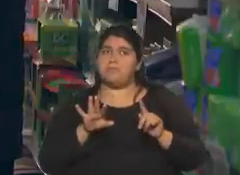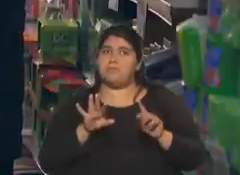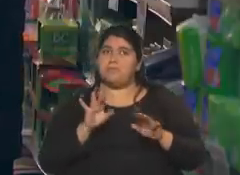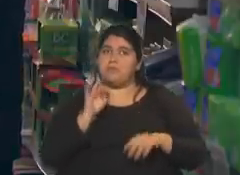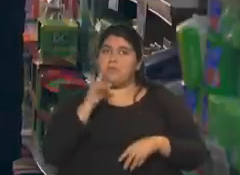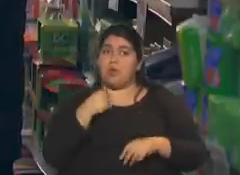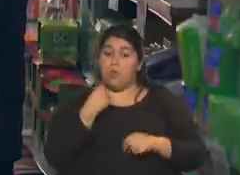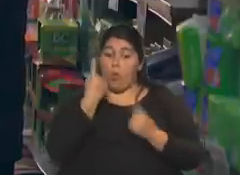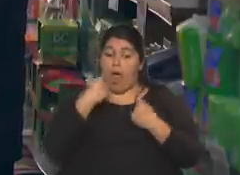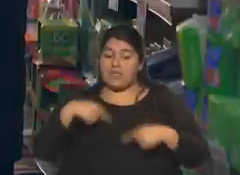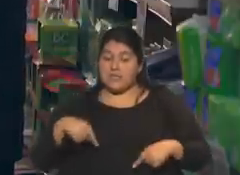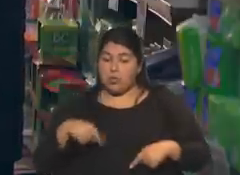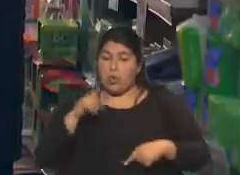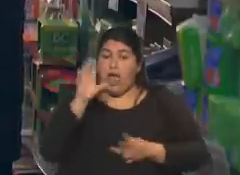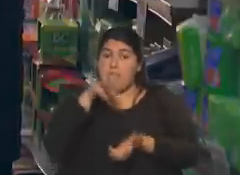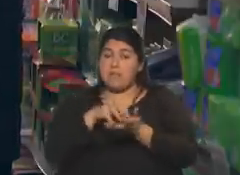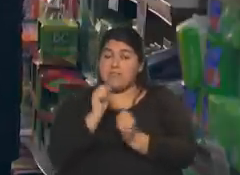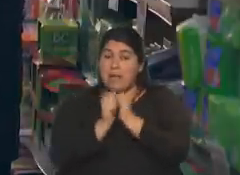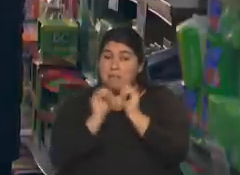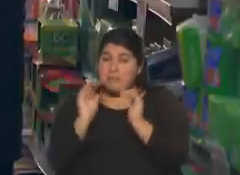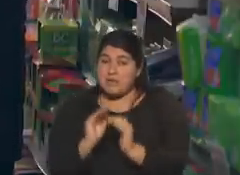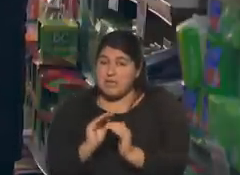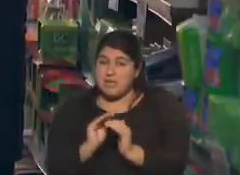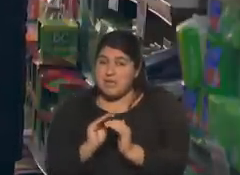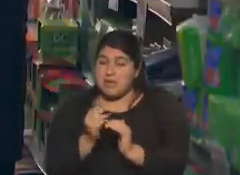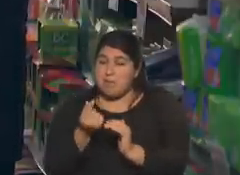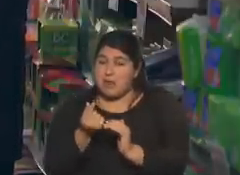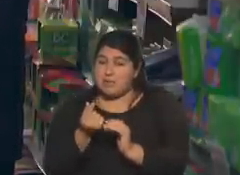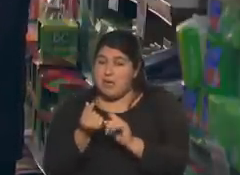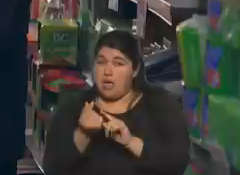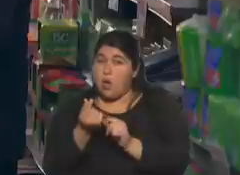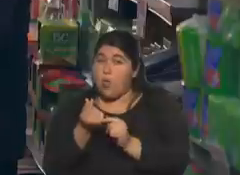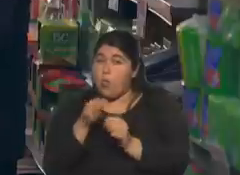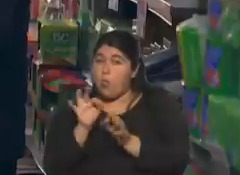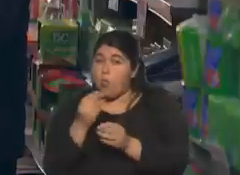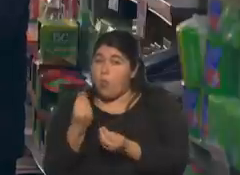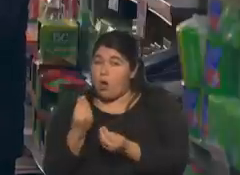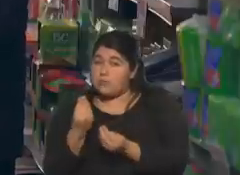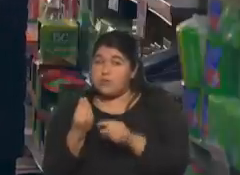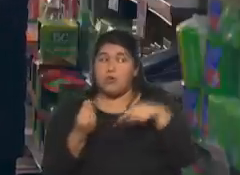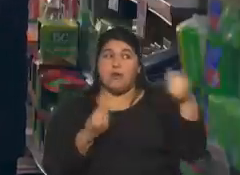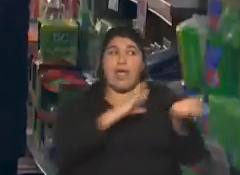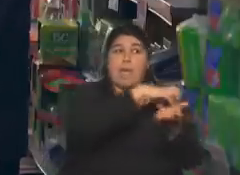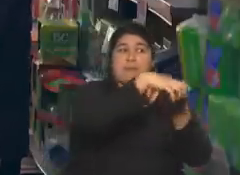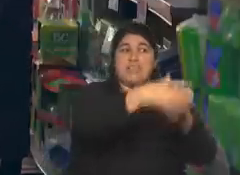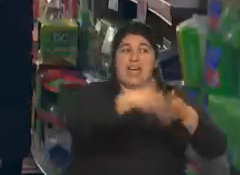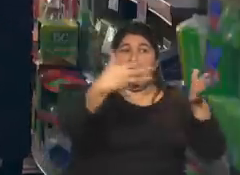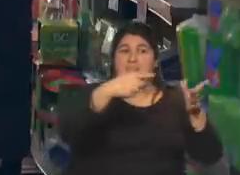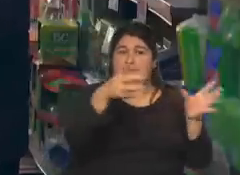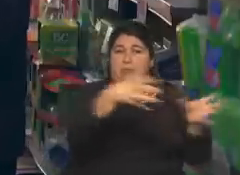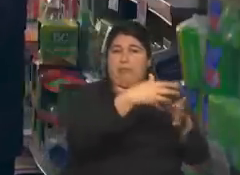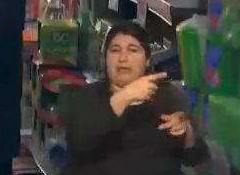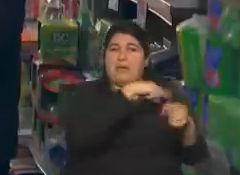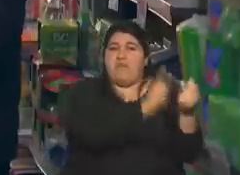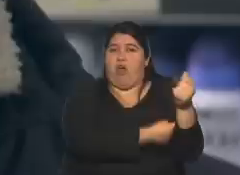un artículo de una empresa PYME y cuánto es lo que empieza a moverse las empresas monopólicas, ¿no?,